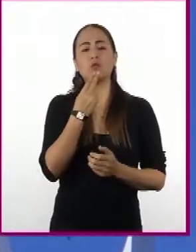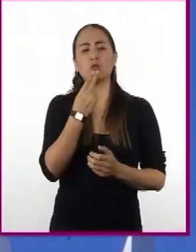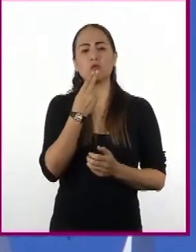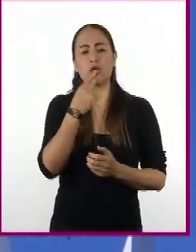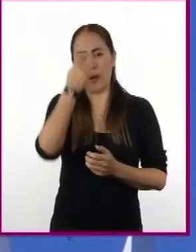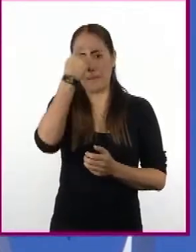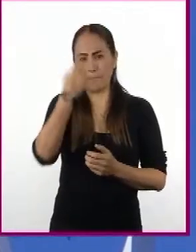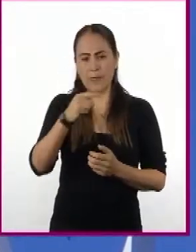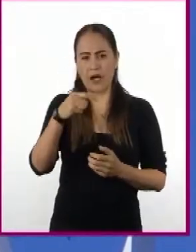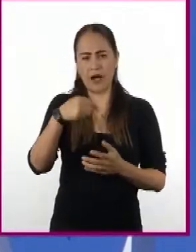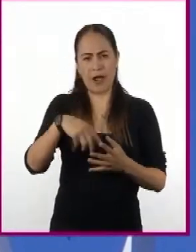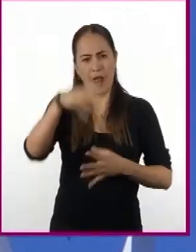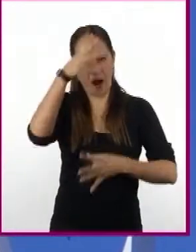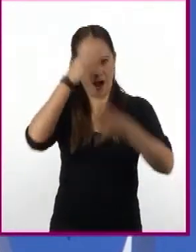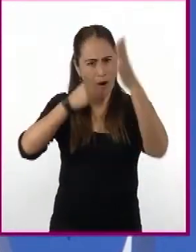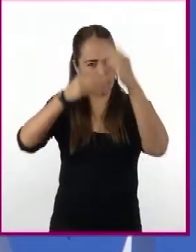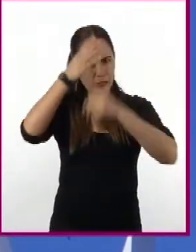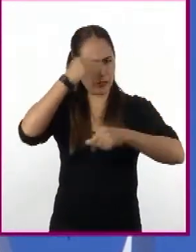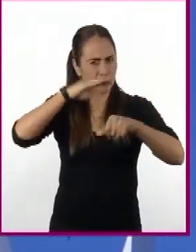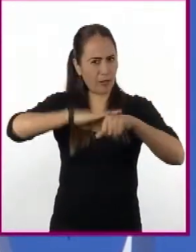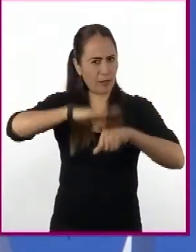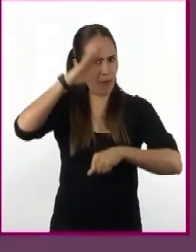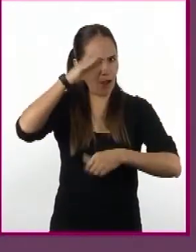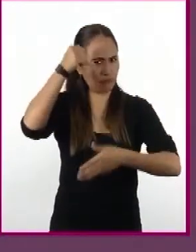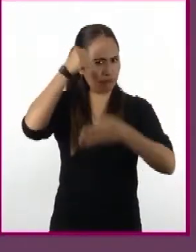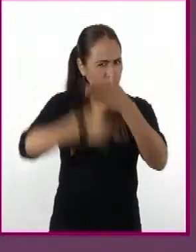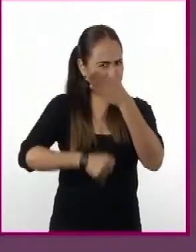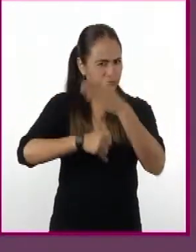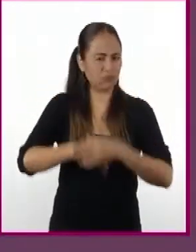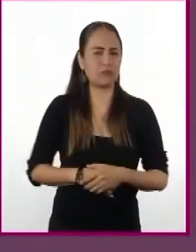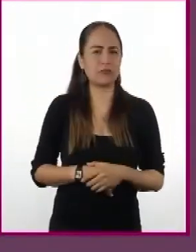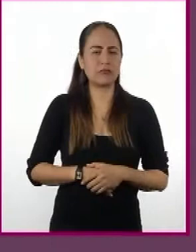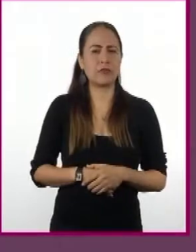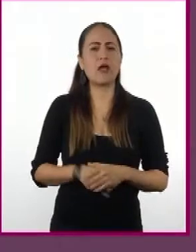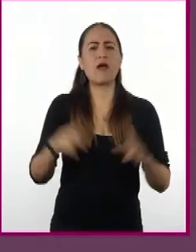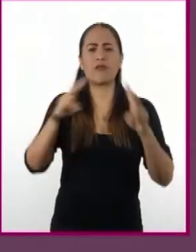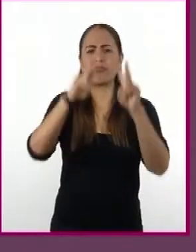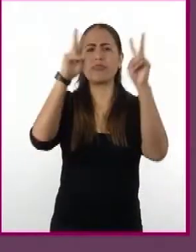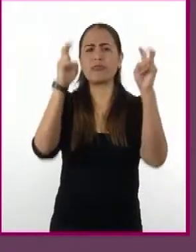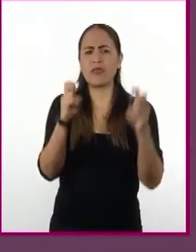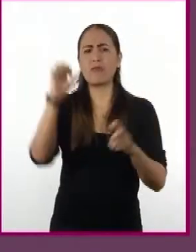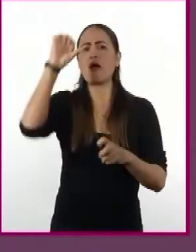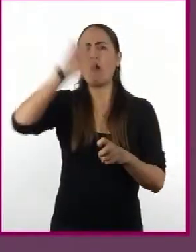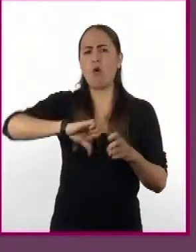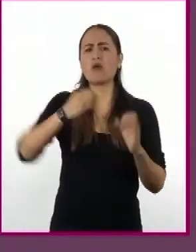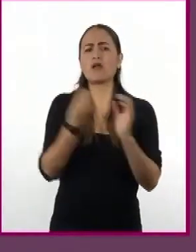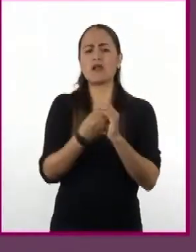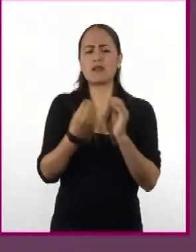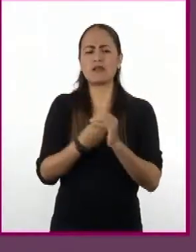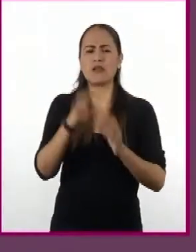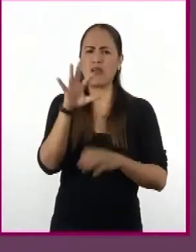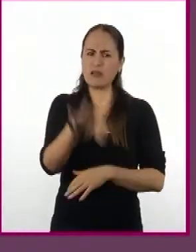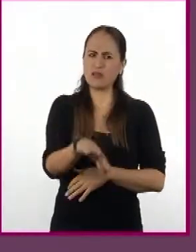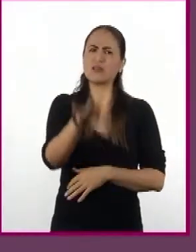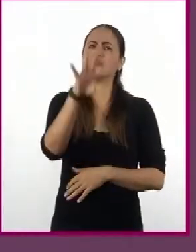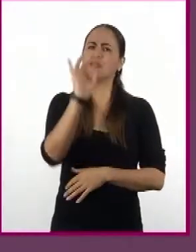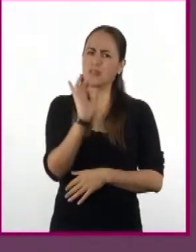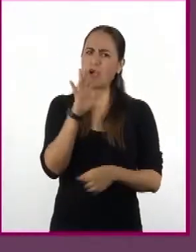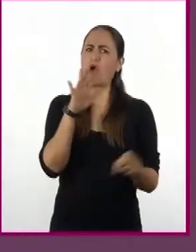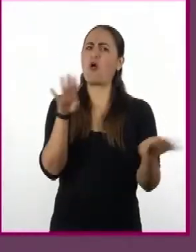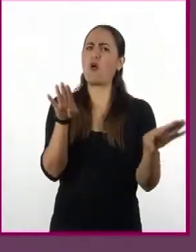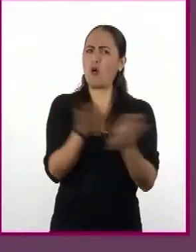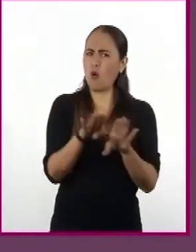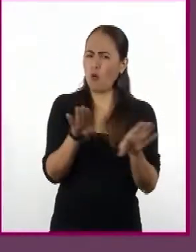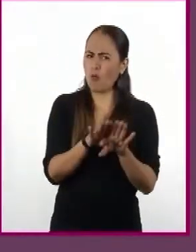apoyará a continuar con su aprendizaje. El nombre de esta sesión es ¿Cómo elegir? Y junto con ustedes, donde